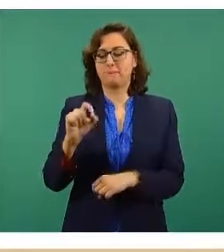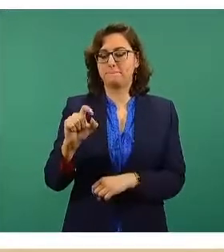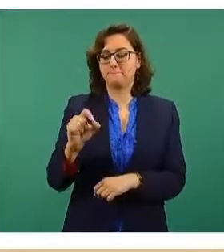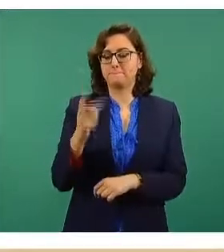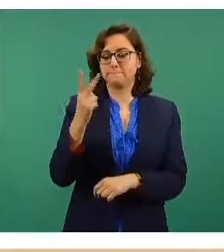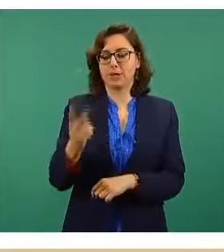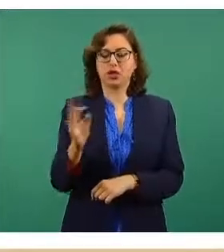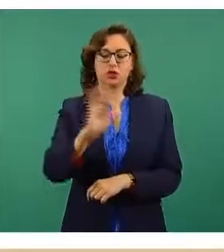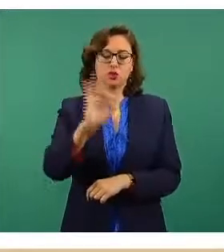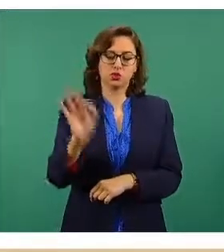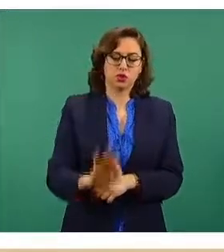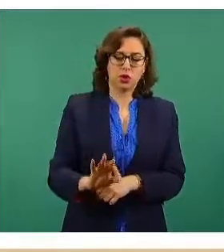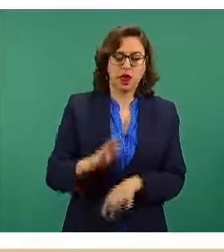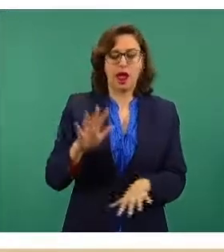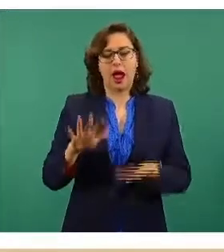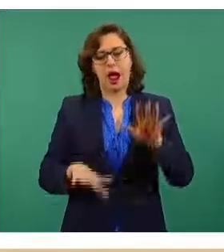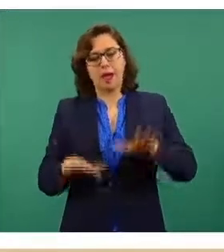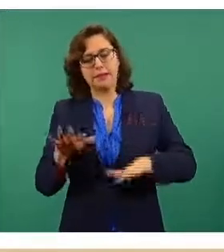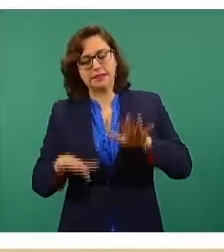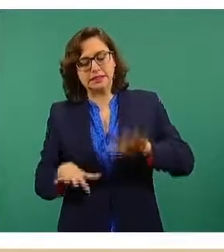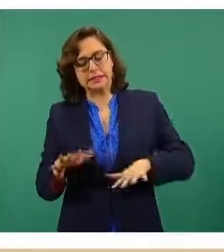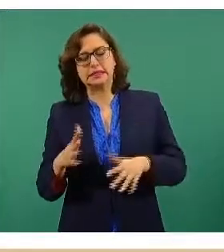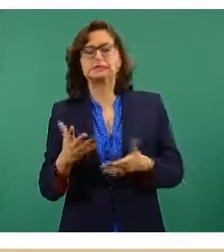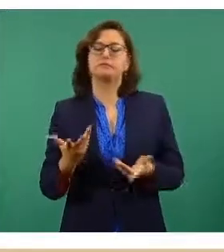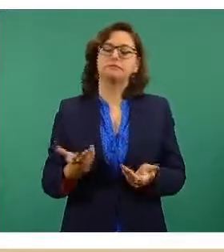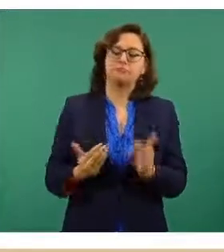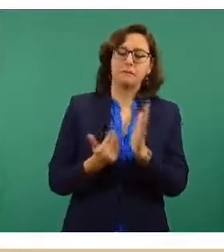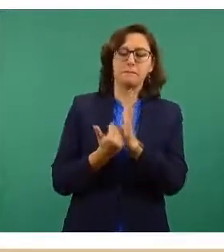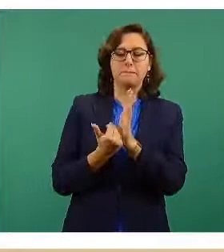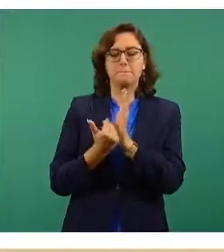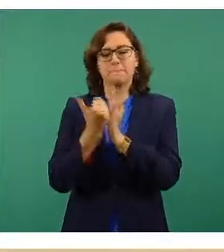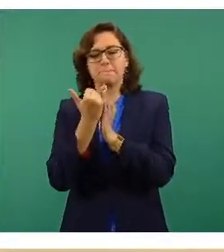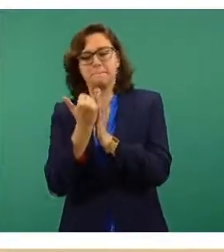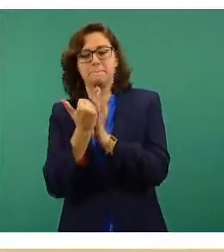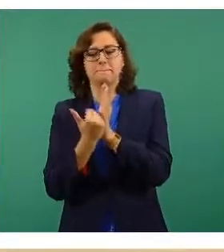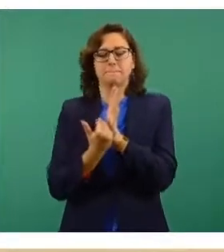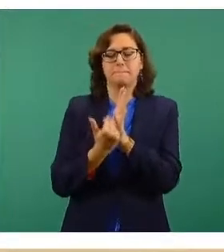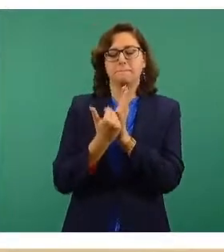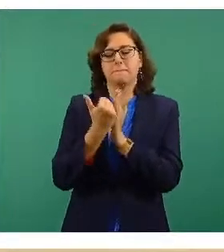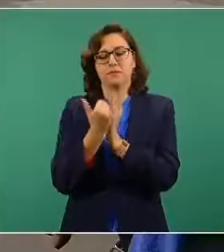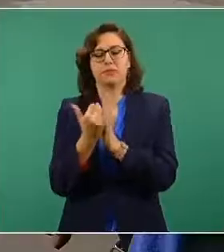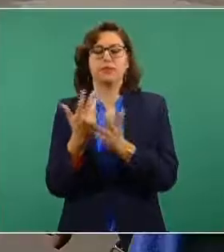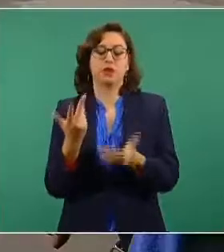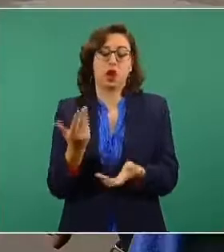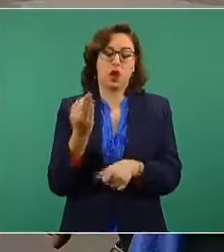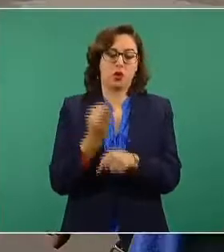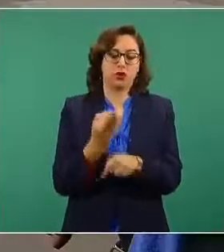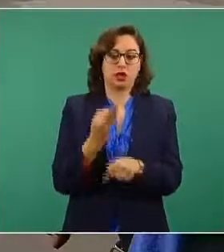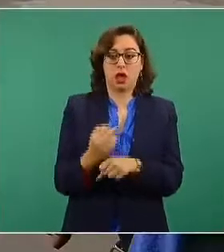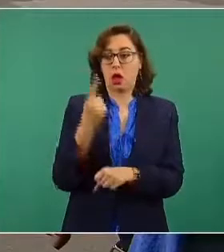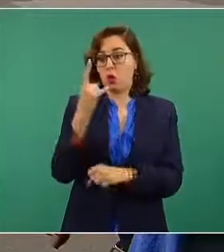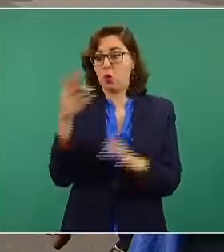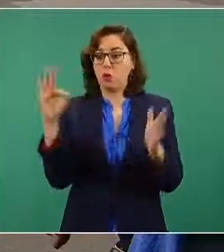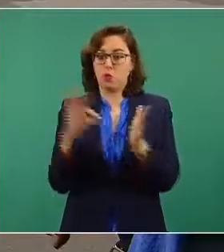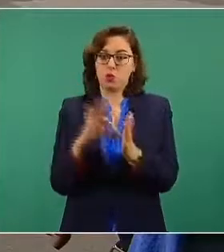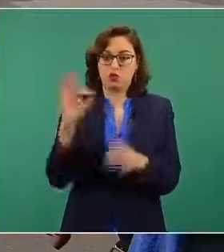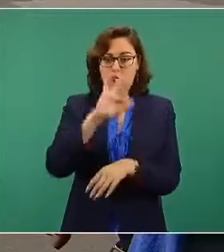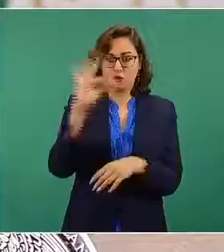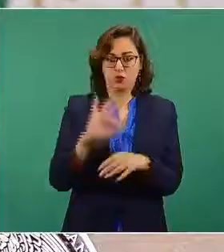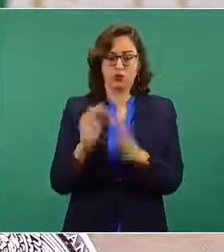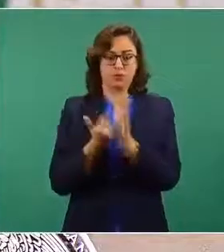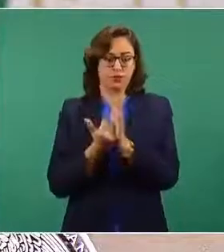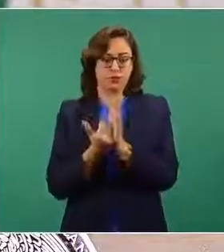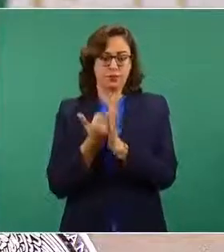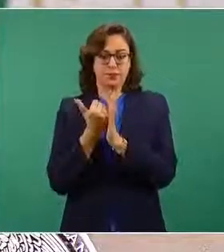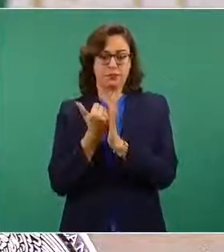algunas variaciones, en la día más reciente hubo un aumento de 1 punto porcentual después de que habíamos tenido